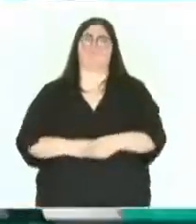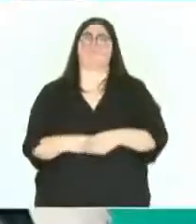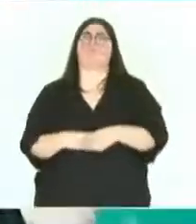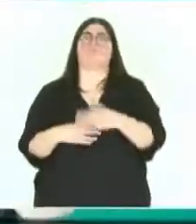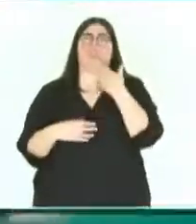candidata